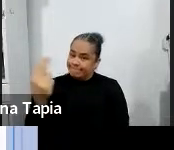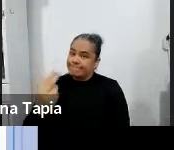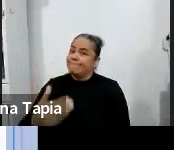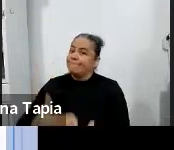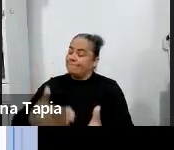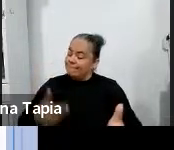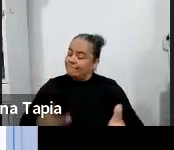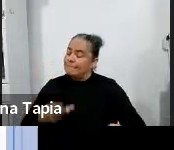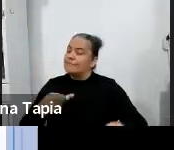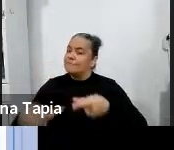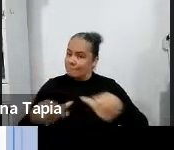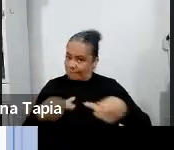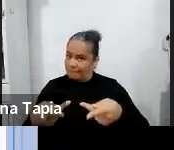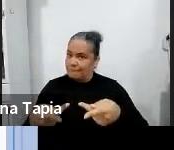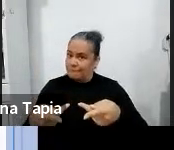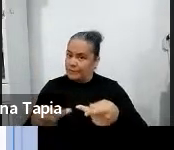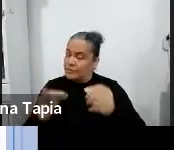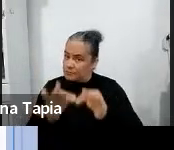Bueno,